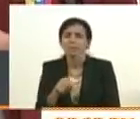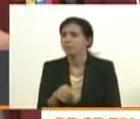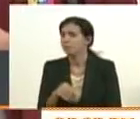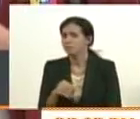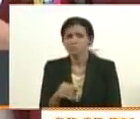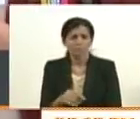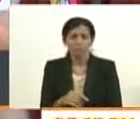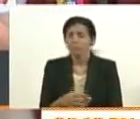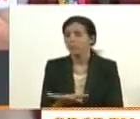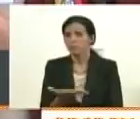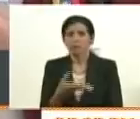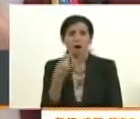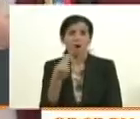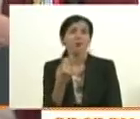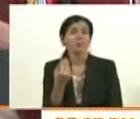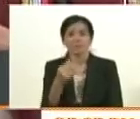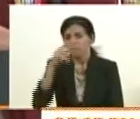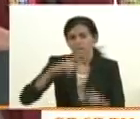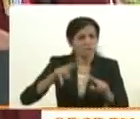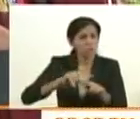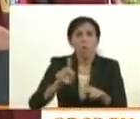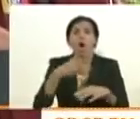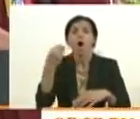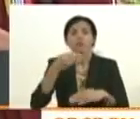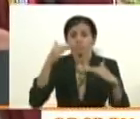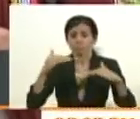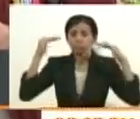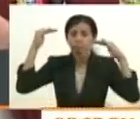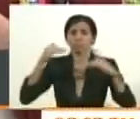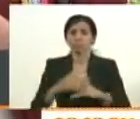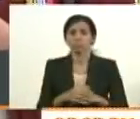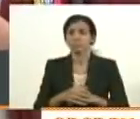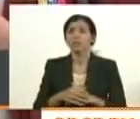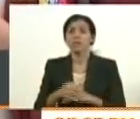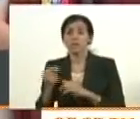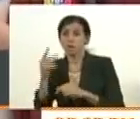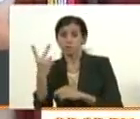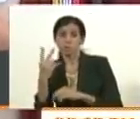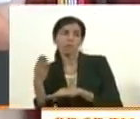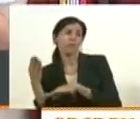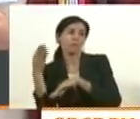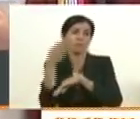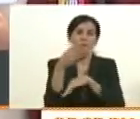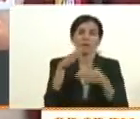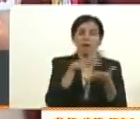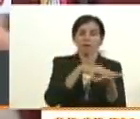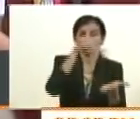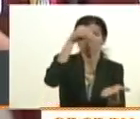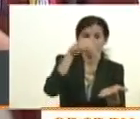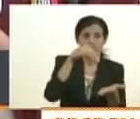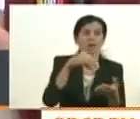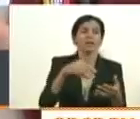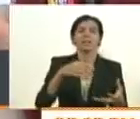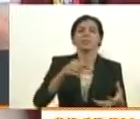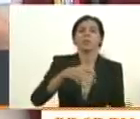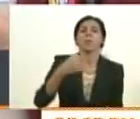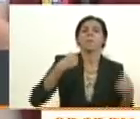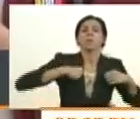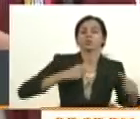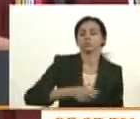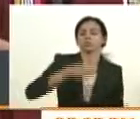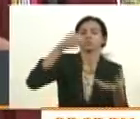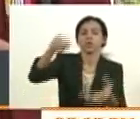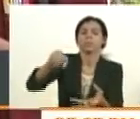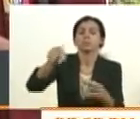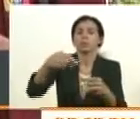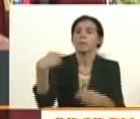Eso no fue lo que ocurrió. Los chamos llegaron a Altamira y allá le dieron unos kits. Les dieron para que les pintaron la cara y los prepararon